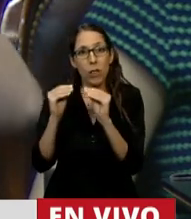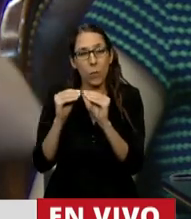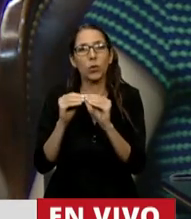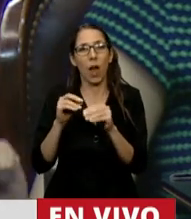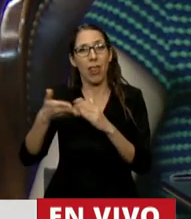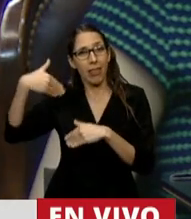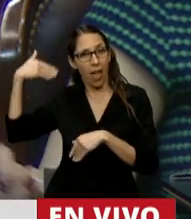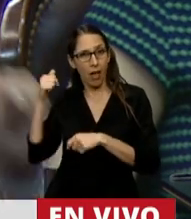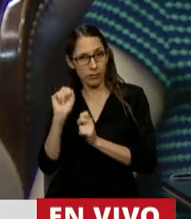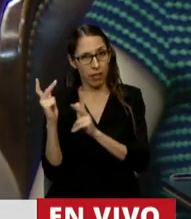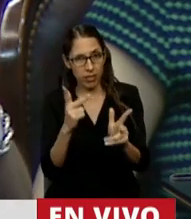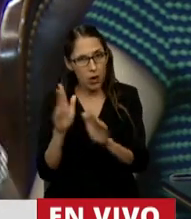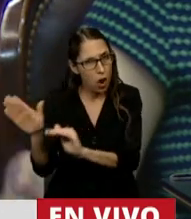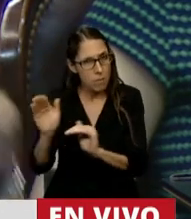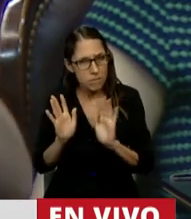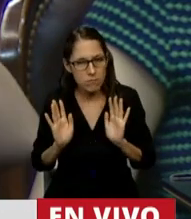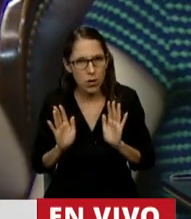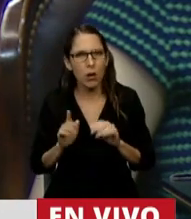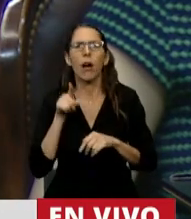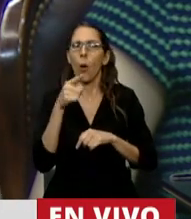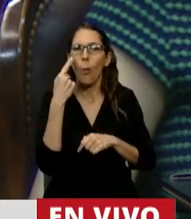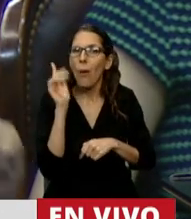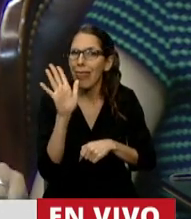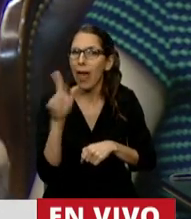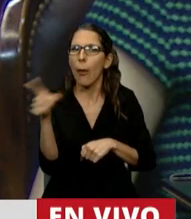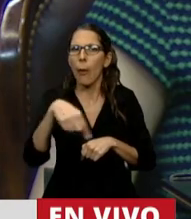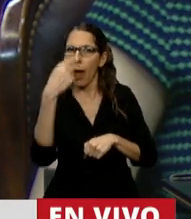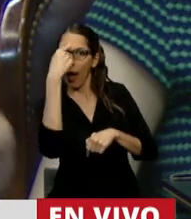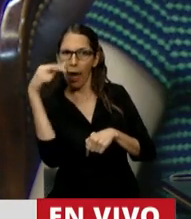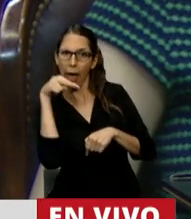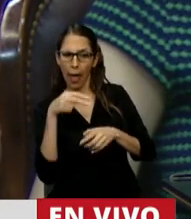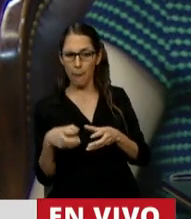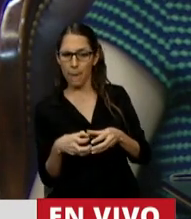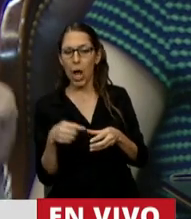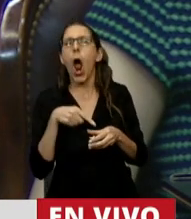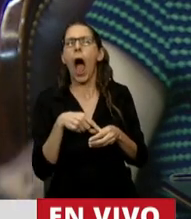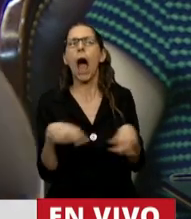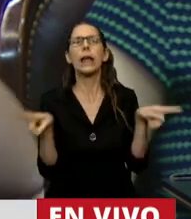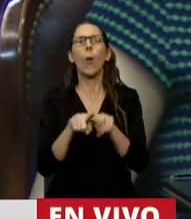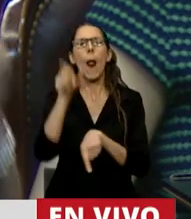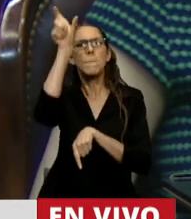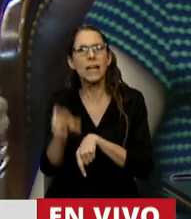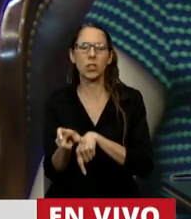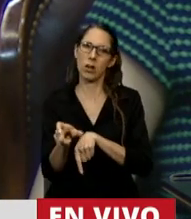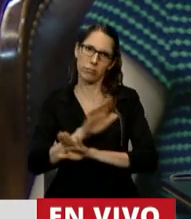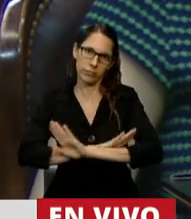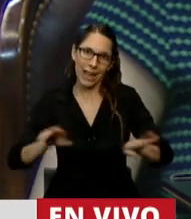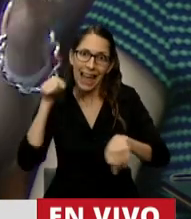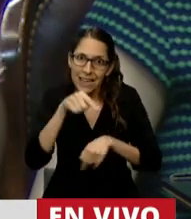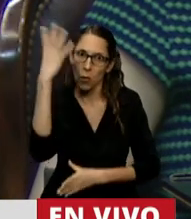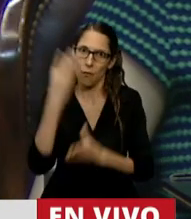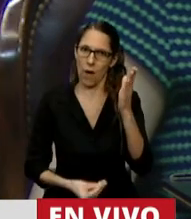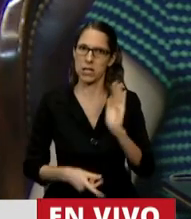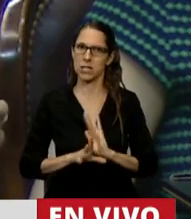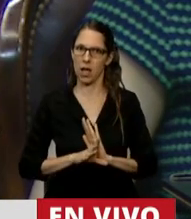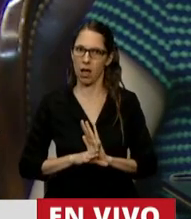Russo. Intentar darle entidad e identidad jurídica al embrión, igual que una persona humana, es un error jurídico, pero además choca